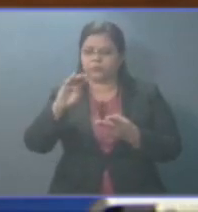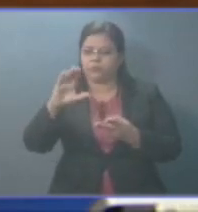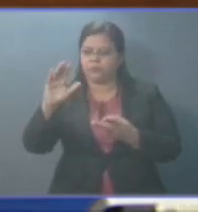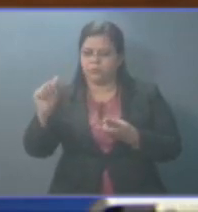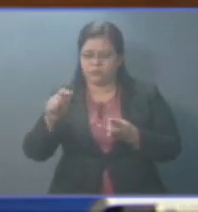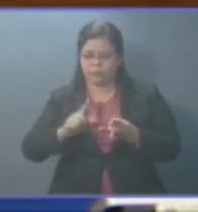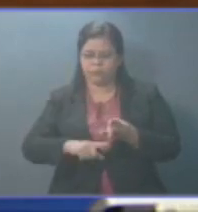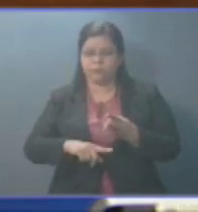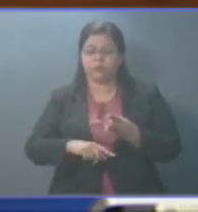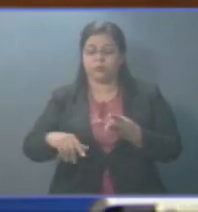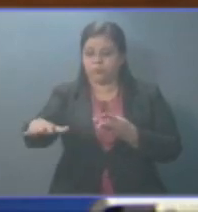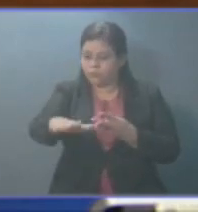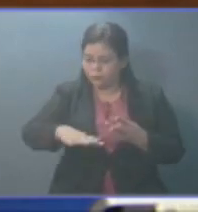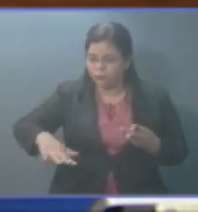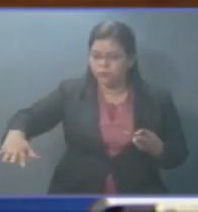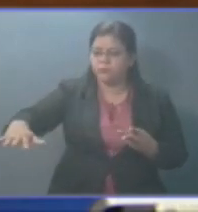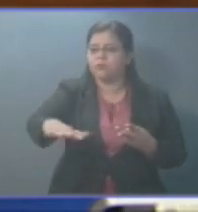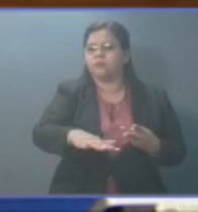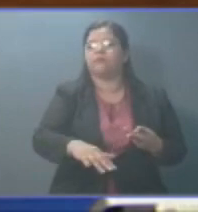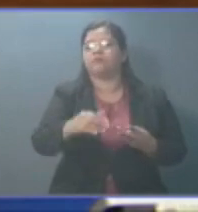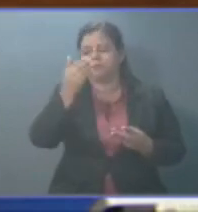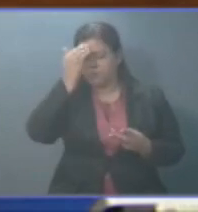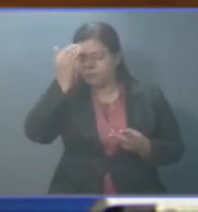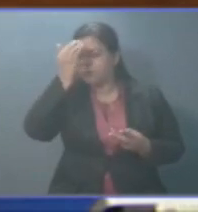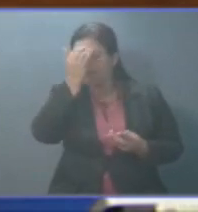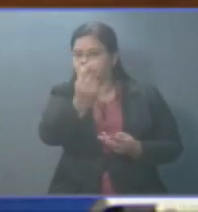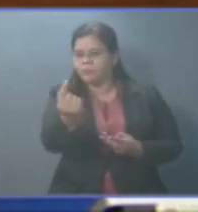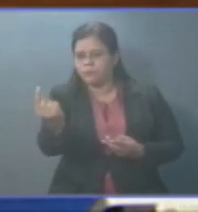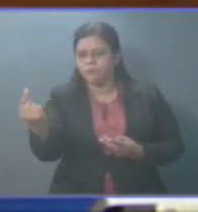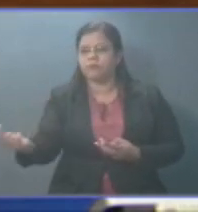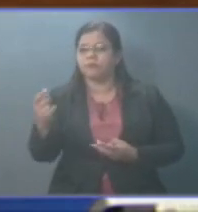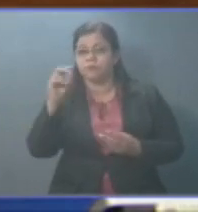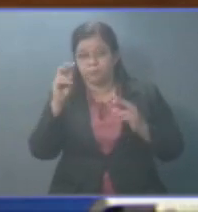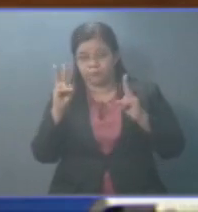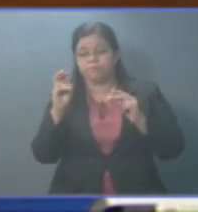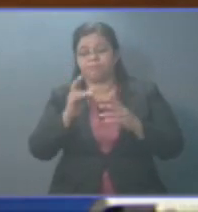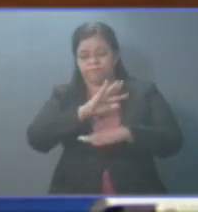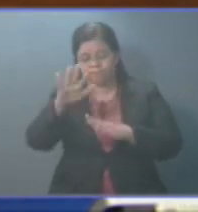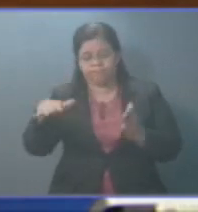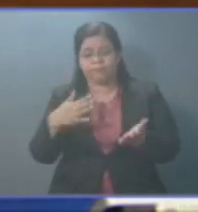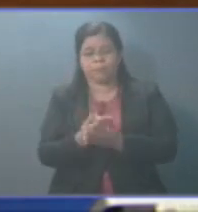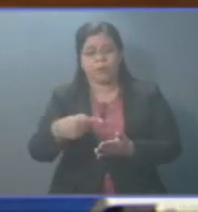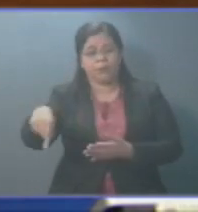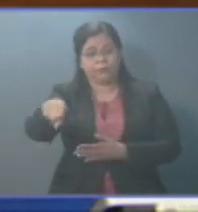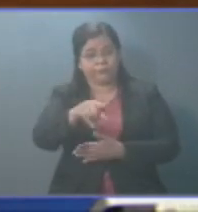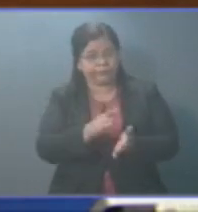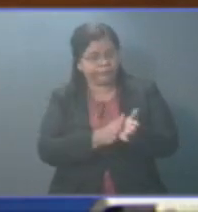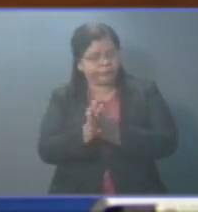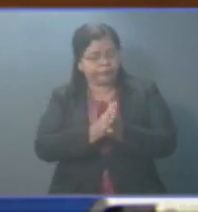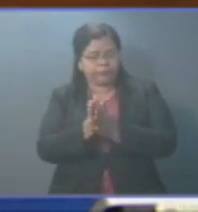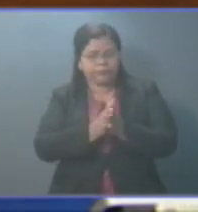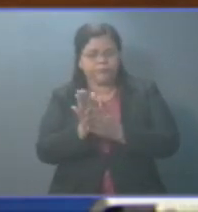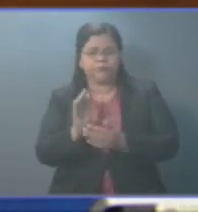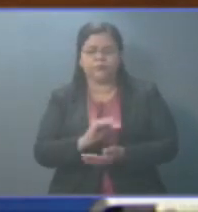tierras. Esto lo saben los veteranos, que es un tema también de interés para todos ellos.